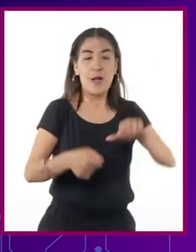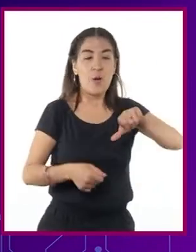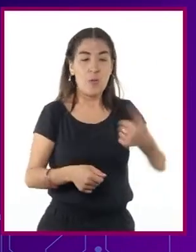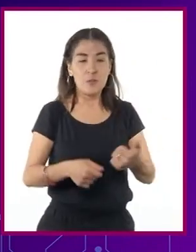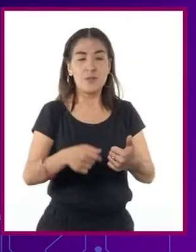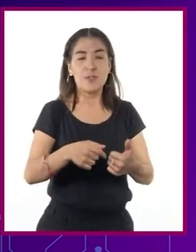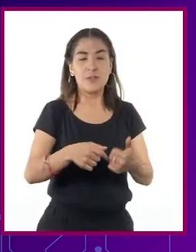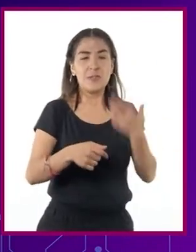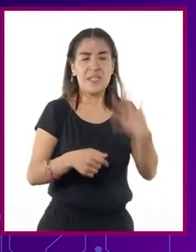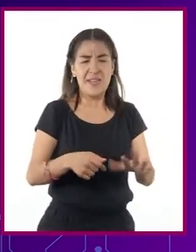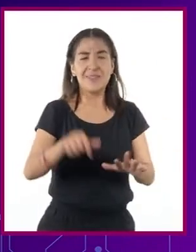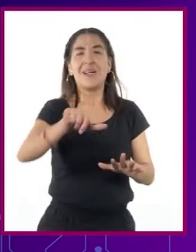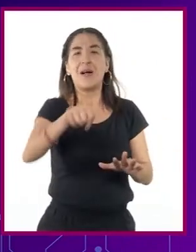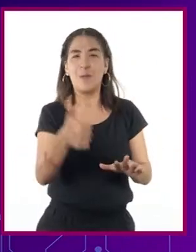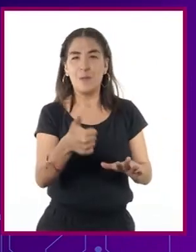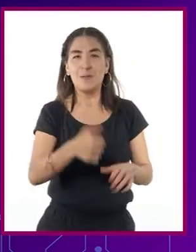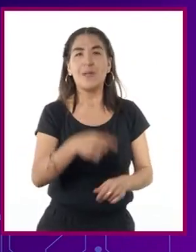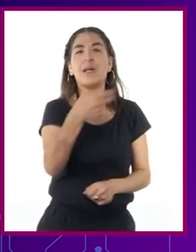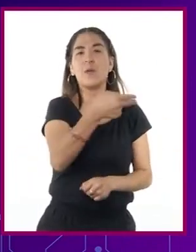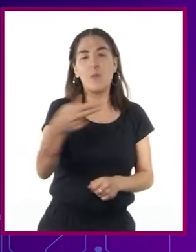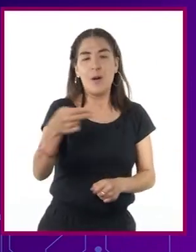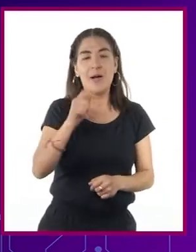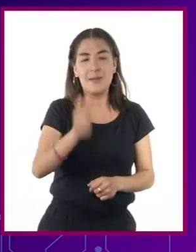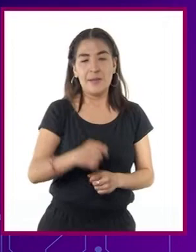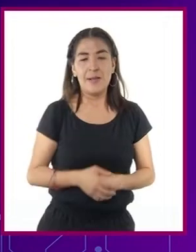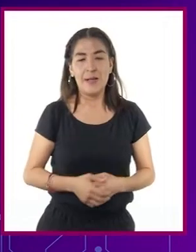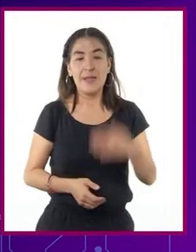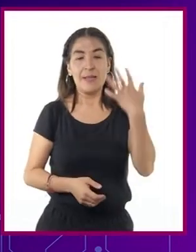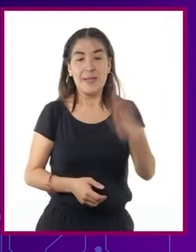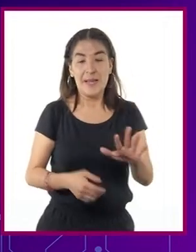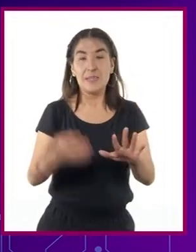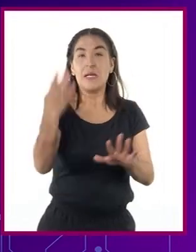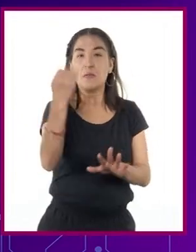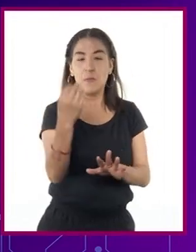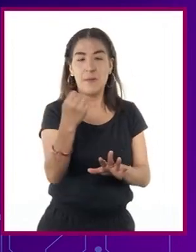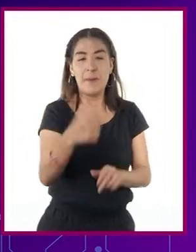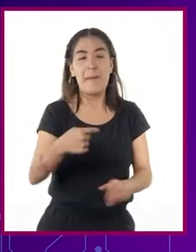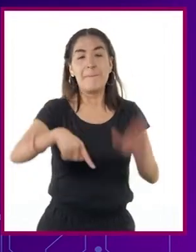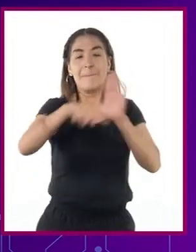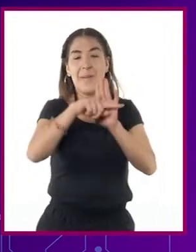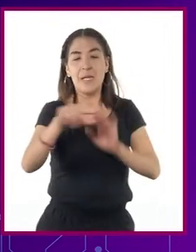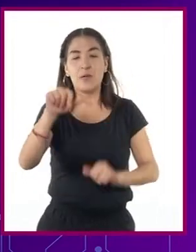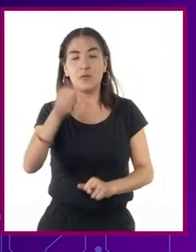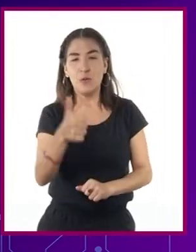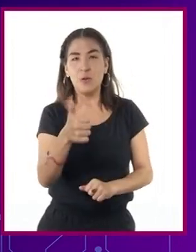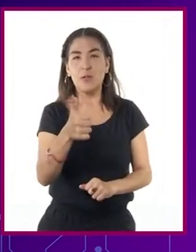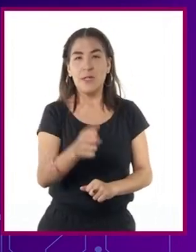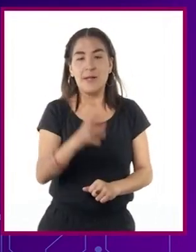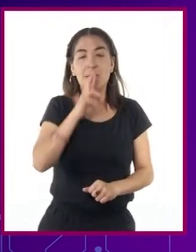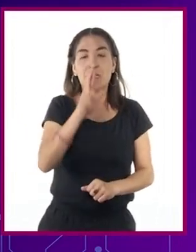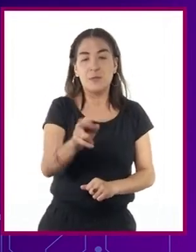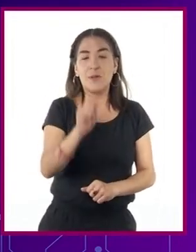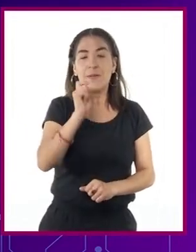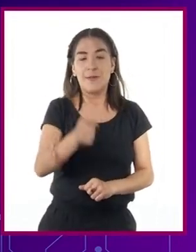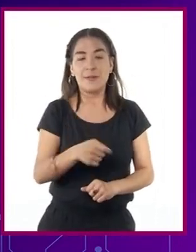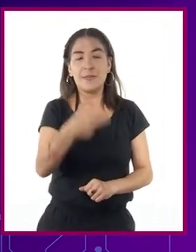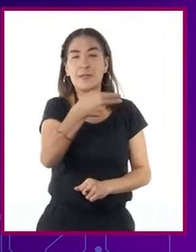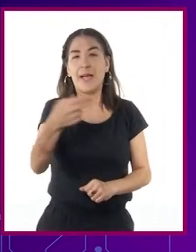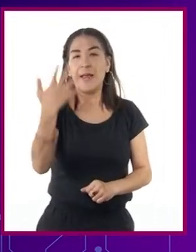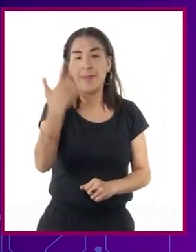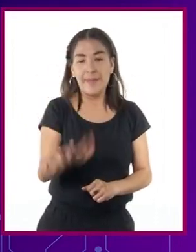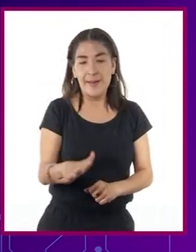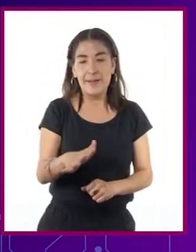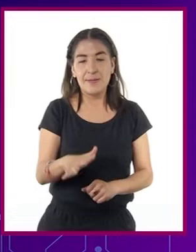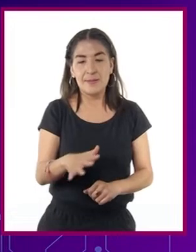la 11, que es igual a 10 elevado a la 9 menos 11, resultando en la potencia 10 elevado